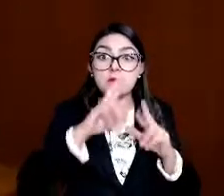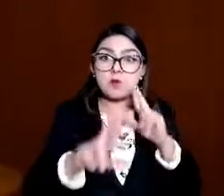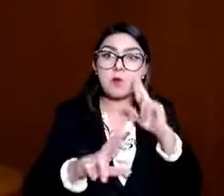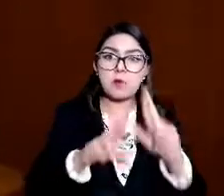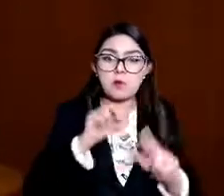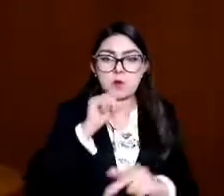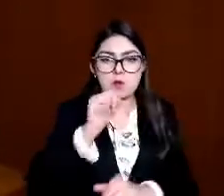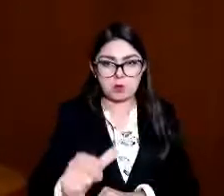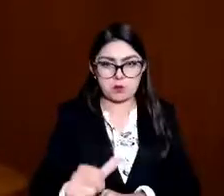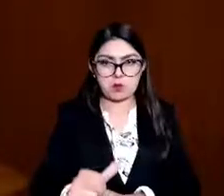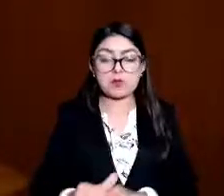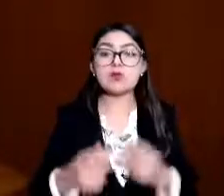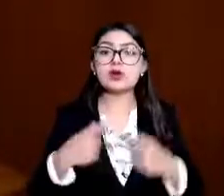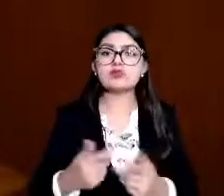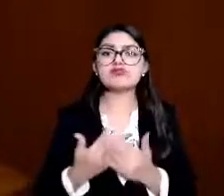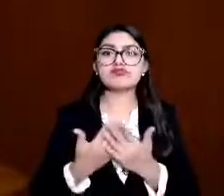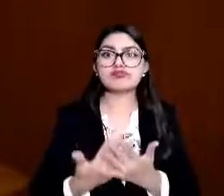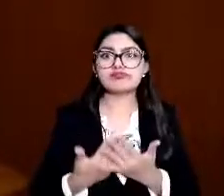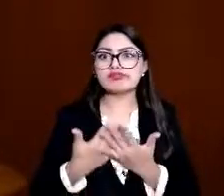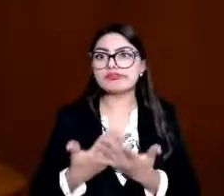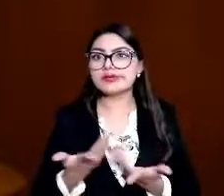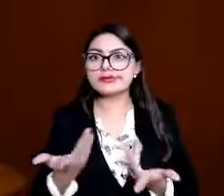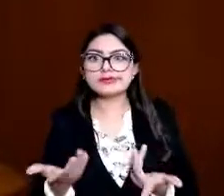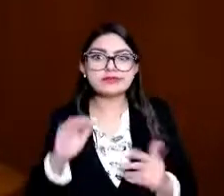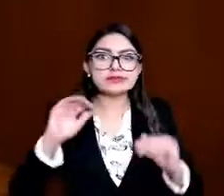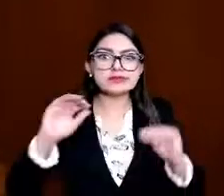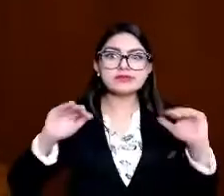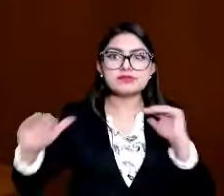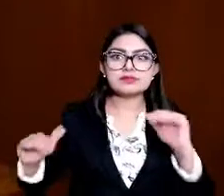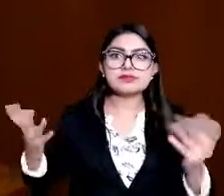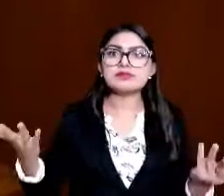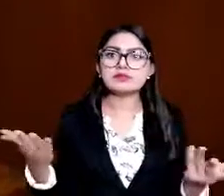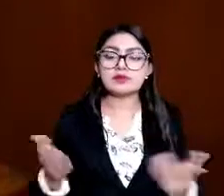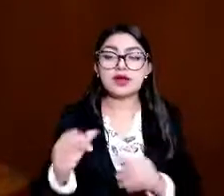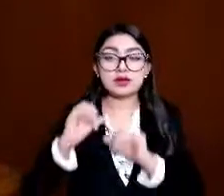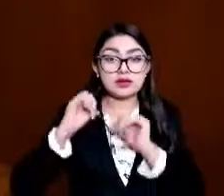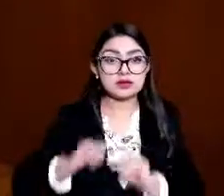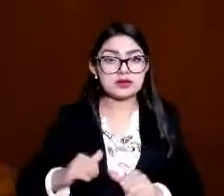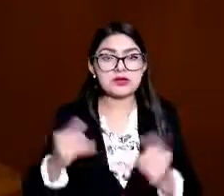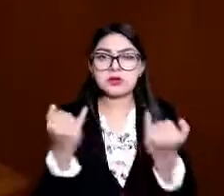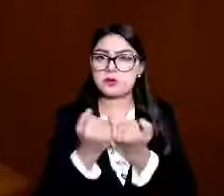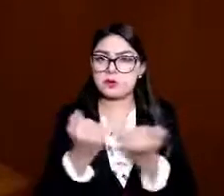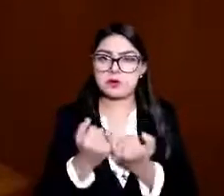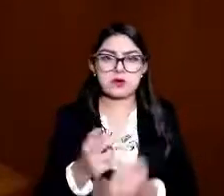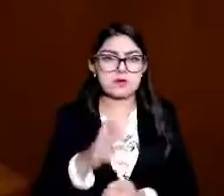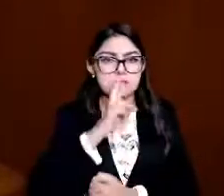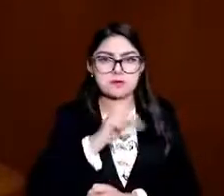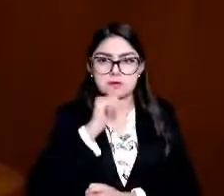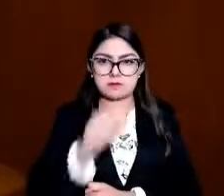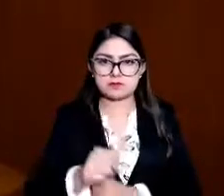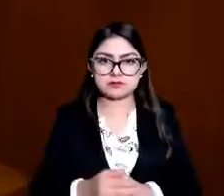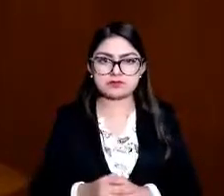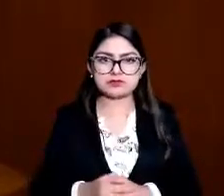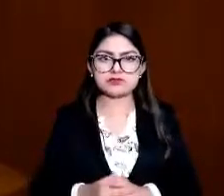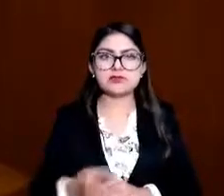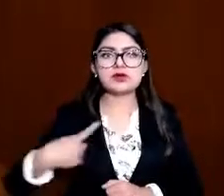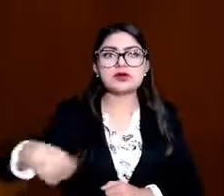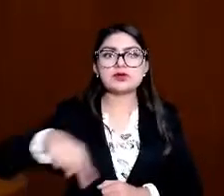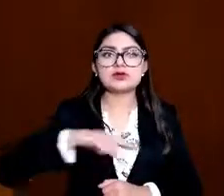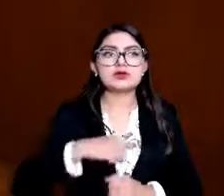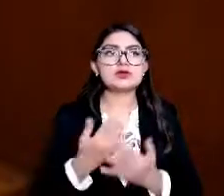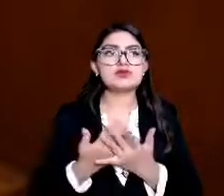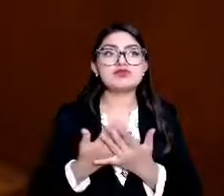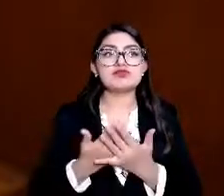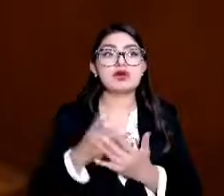el silencio que obtienen los ciudadanos por parte de las autoridades de igual manera. ¿Por qué debemos esperar a que ocurra otra desgracia